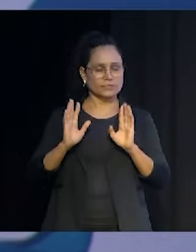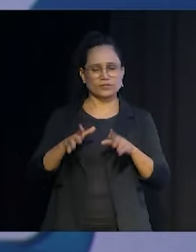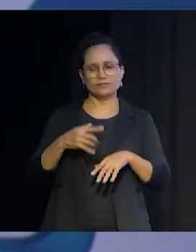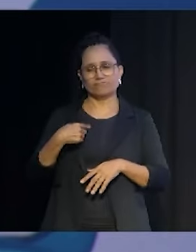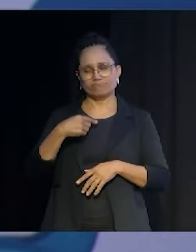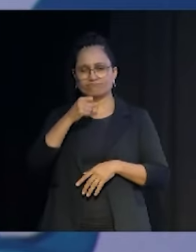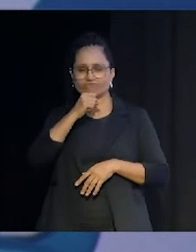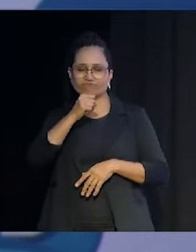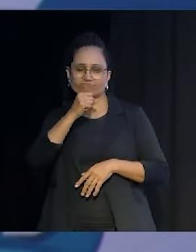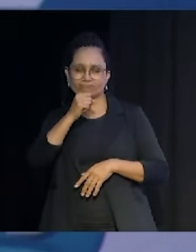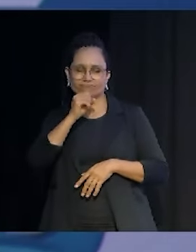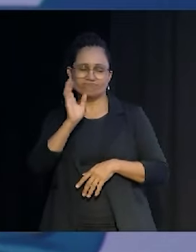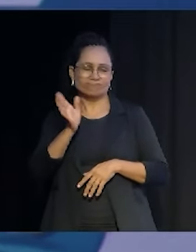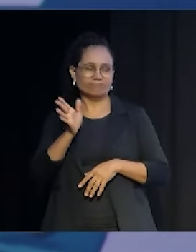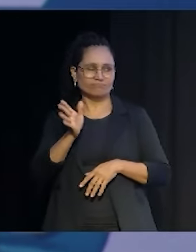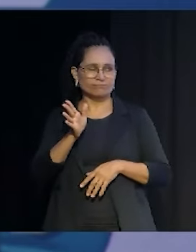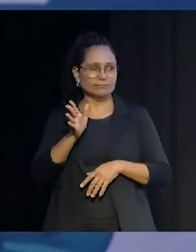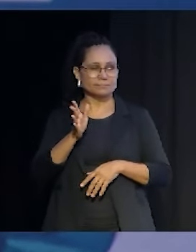Estoy viejito ya,